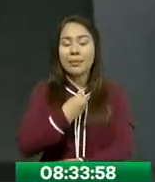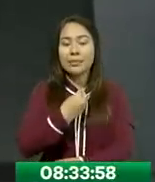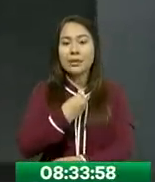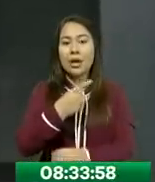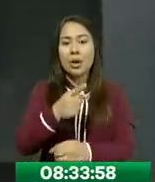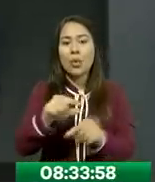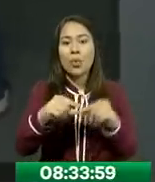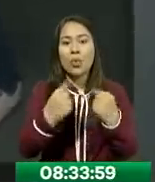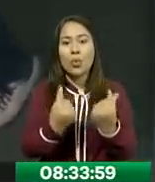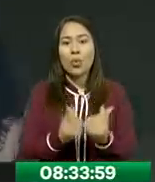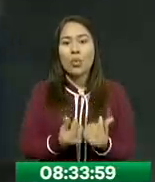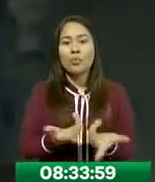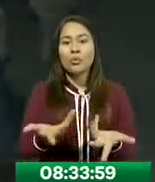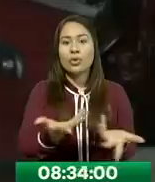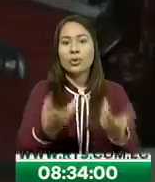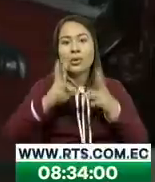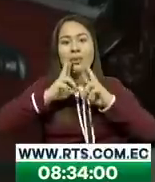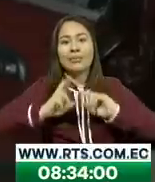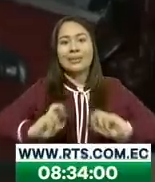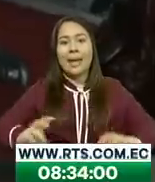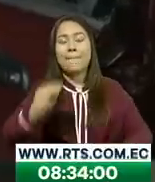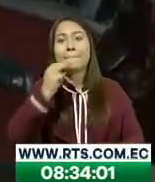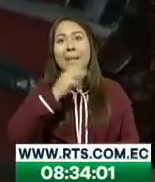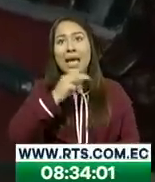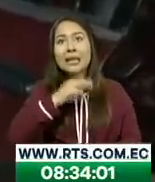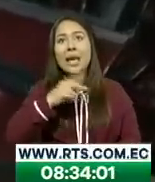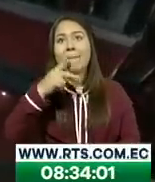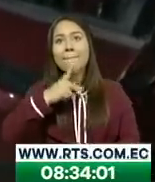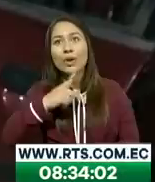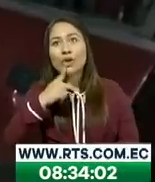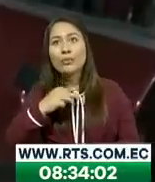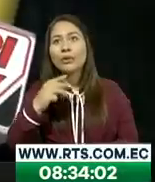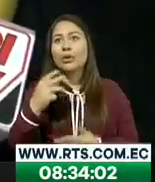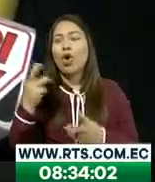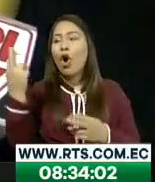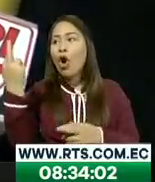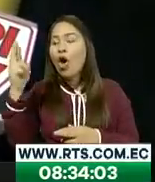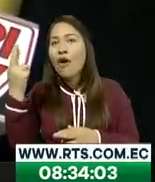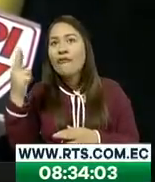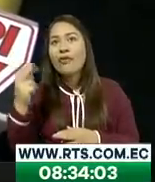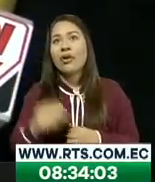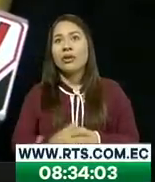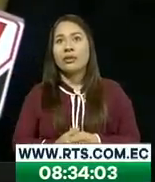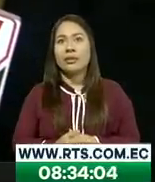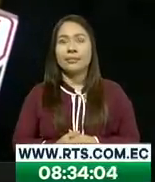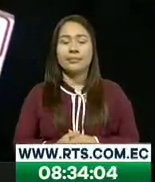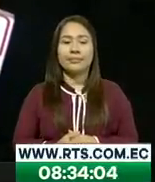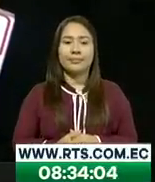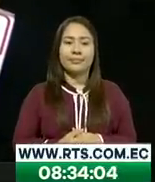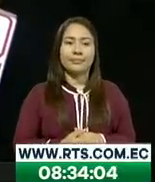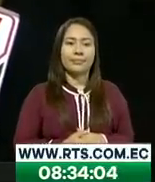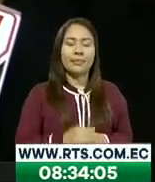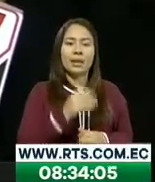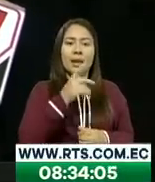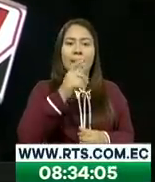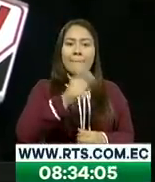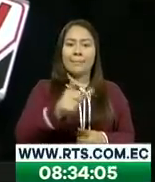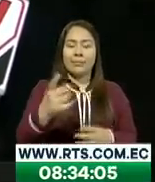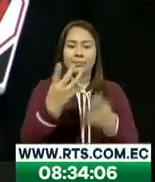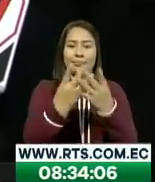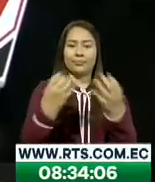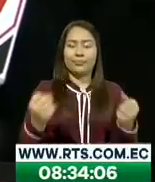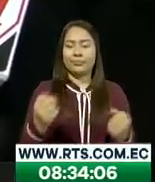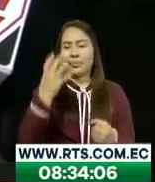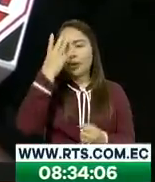organizaciones delictivas robaban los vehículos en Manta, Puerto Viejo, Montecristi y Rocafuerte. Sí. Hay varios detenidos con los cargos de